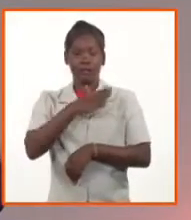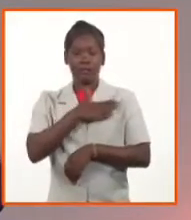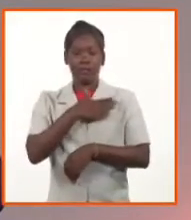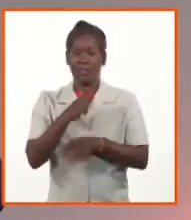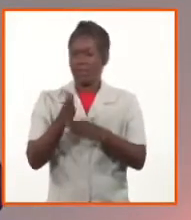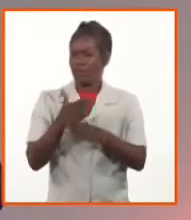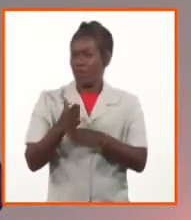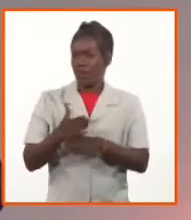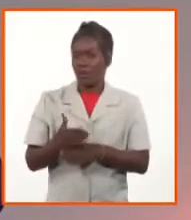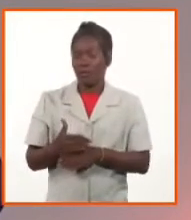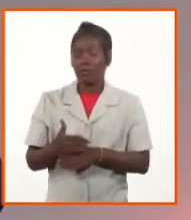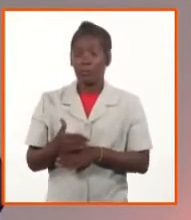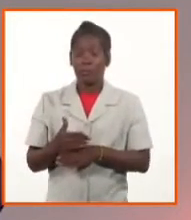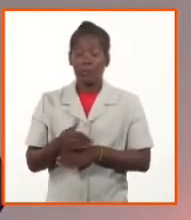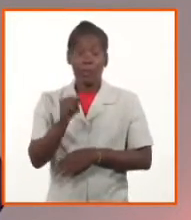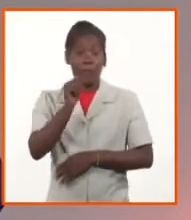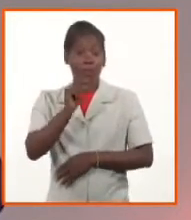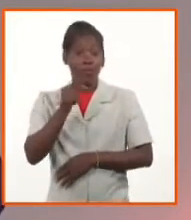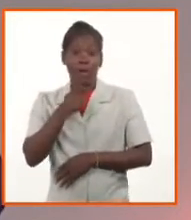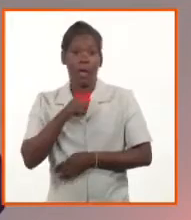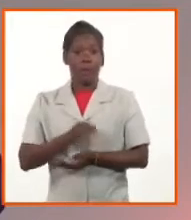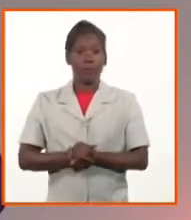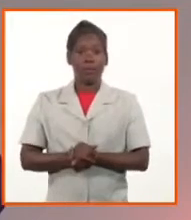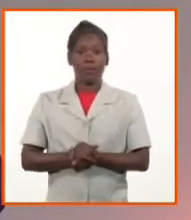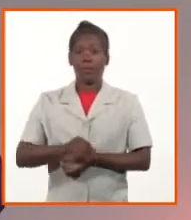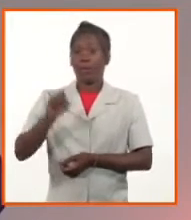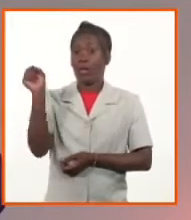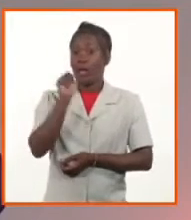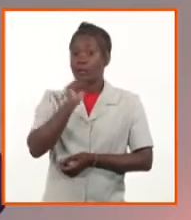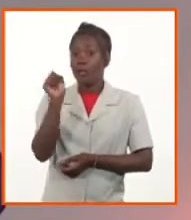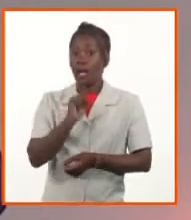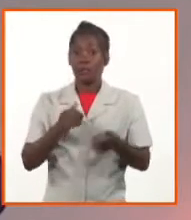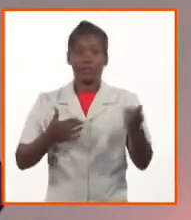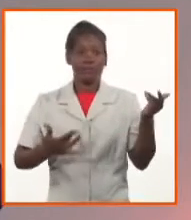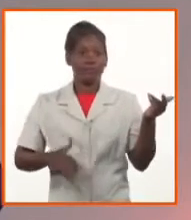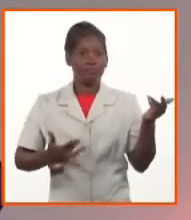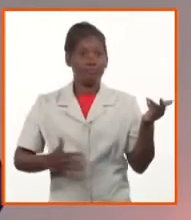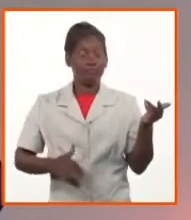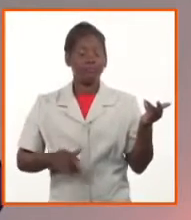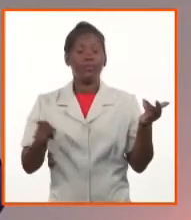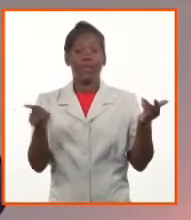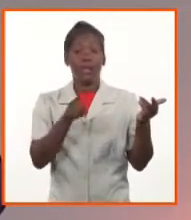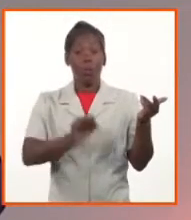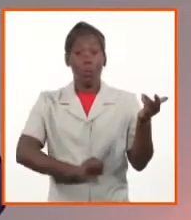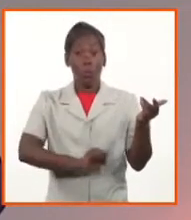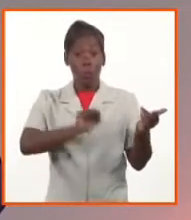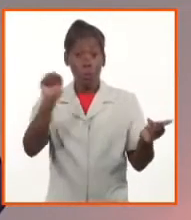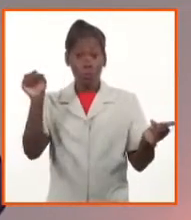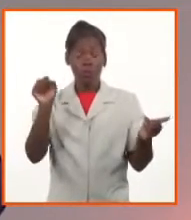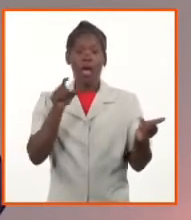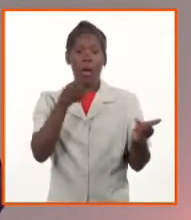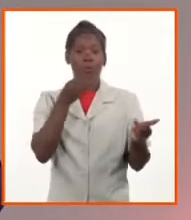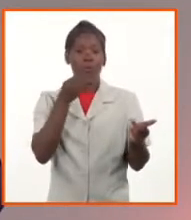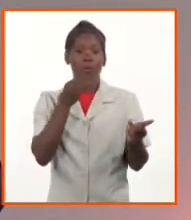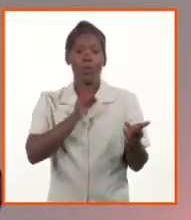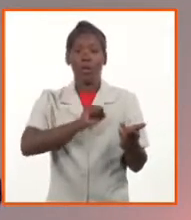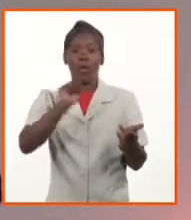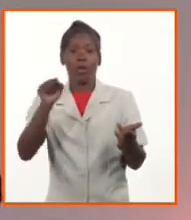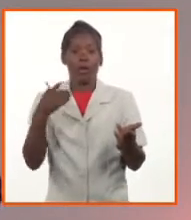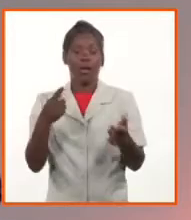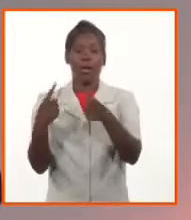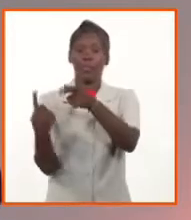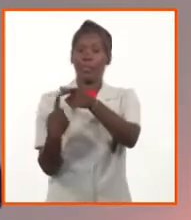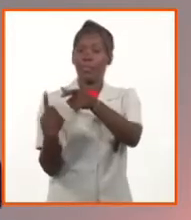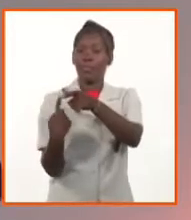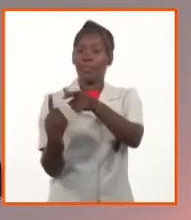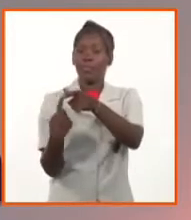Los músicos que ganen becas como el Ignacio Villa, como la Elena Burga, como la Pucho López, aseguran grabar un disco con una de las principales disqueras de